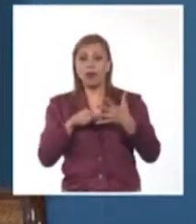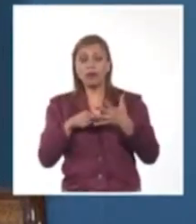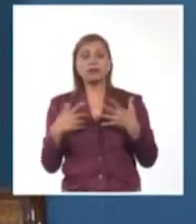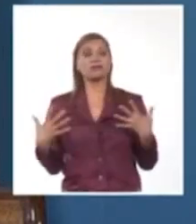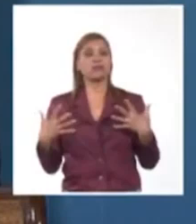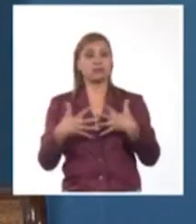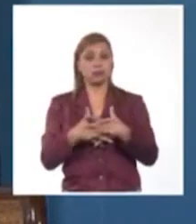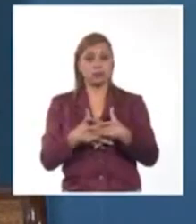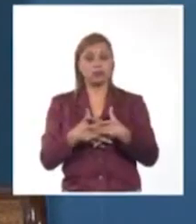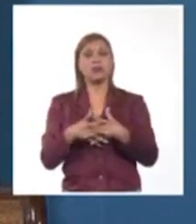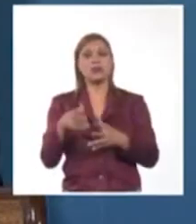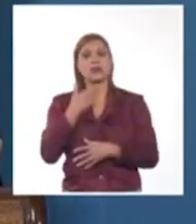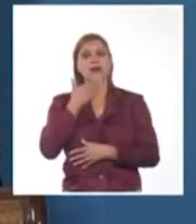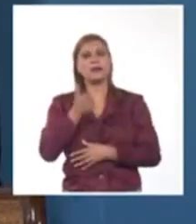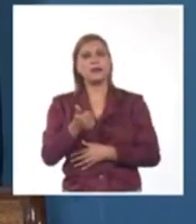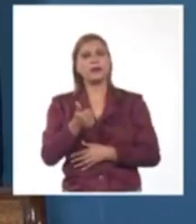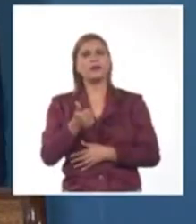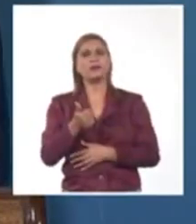conveniente,